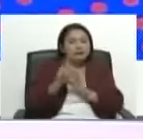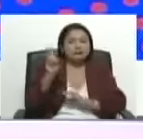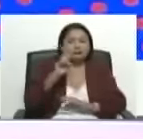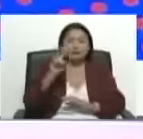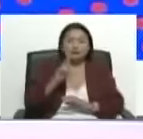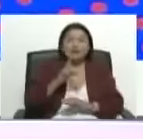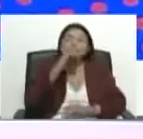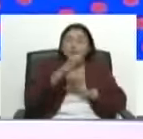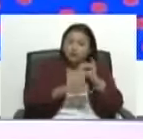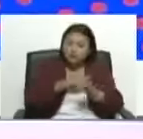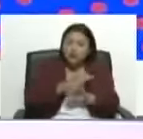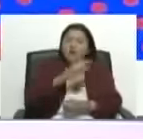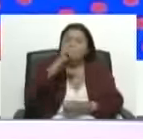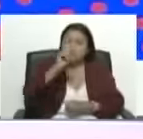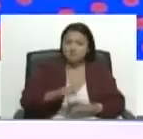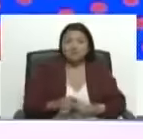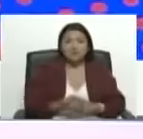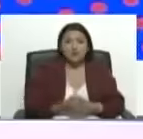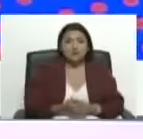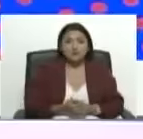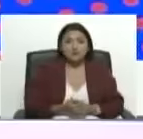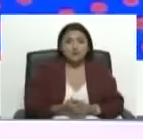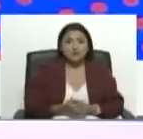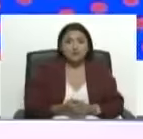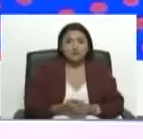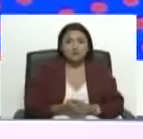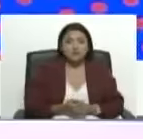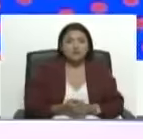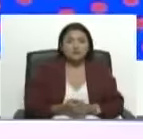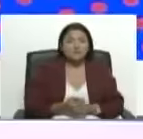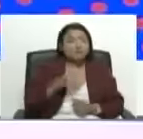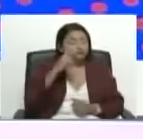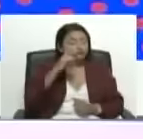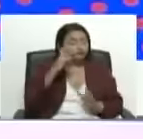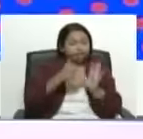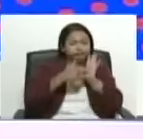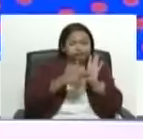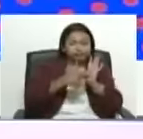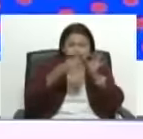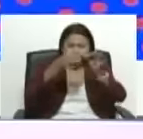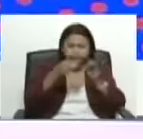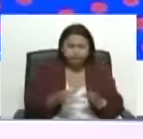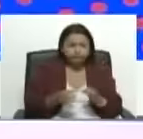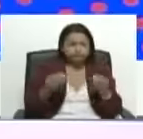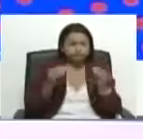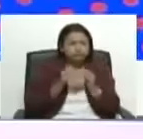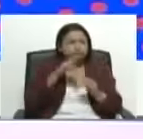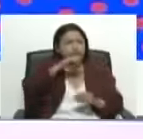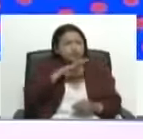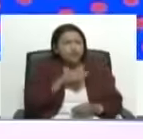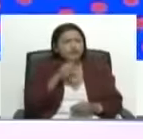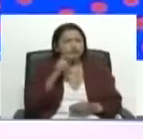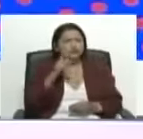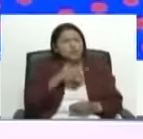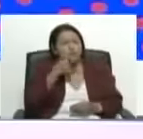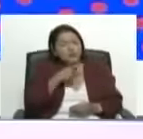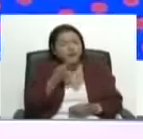leyes internacionales, para defenderse con la razón histórica, política, jurídica, legal.